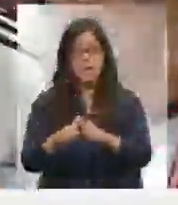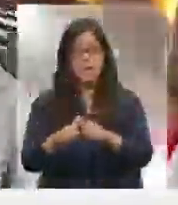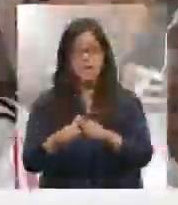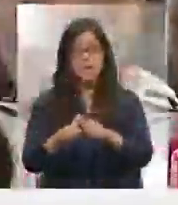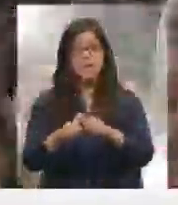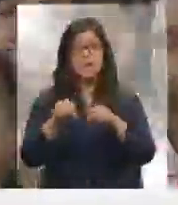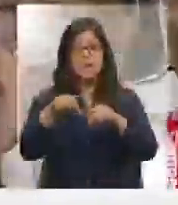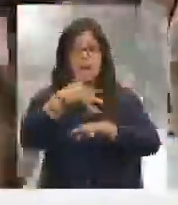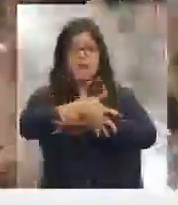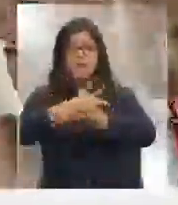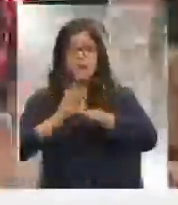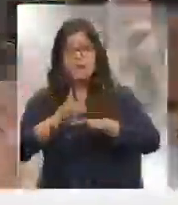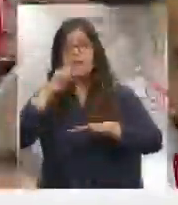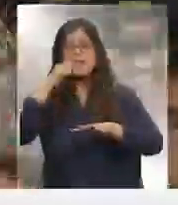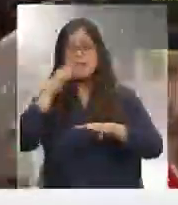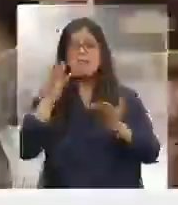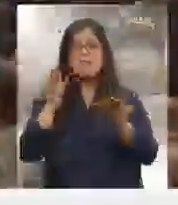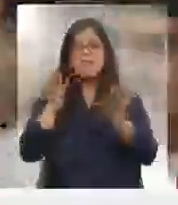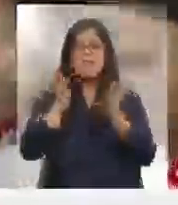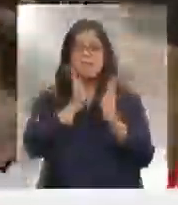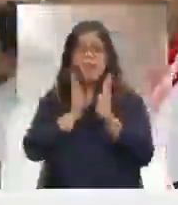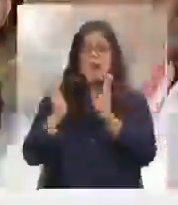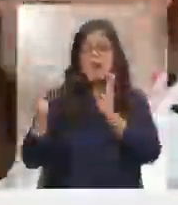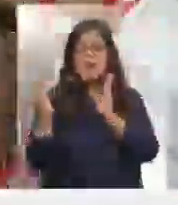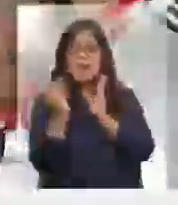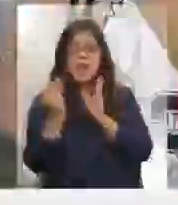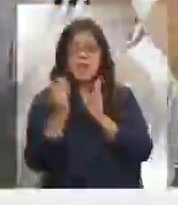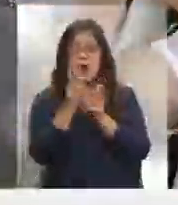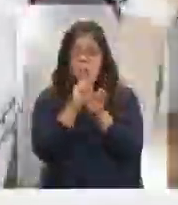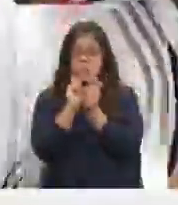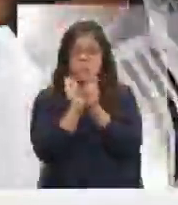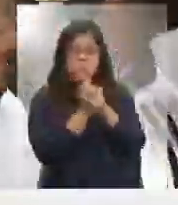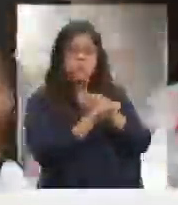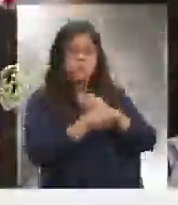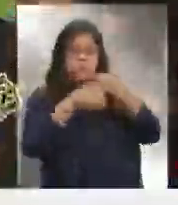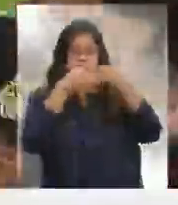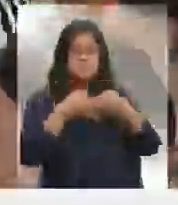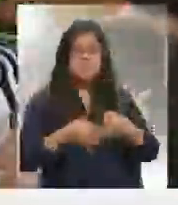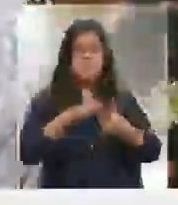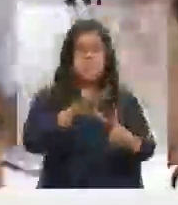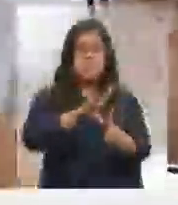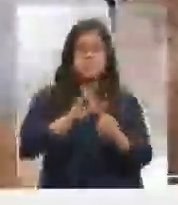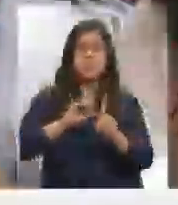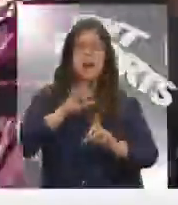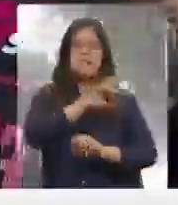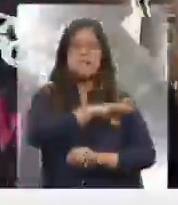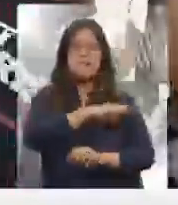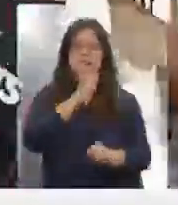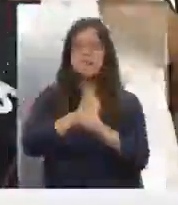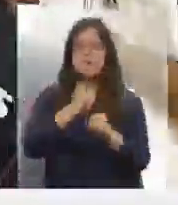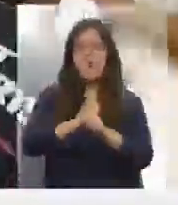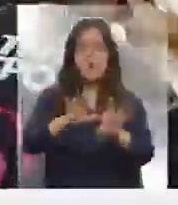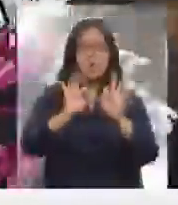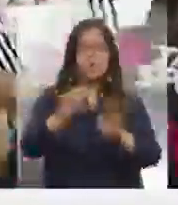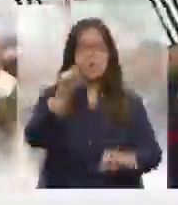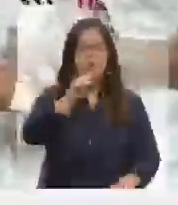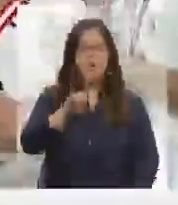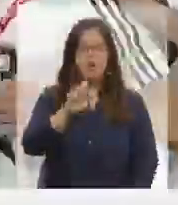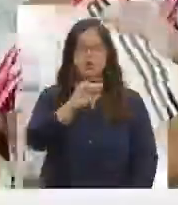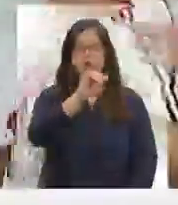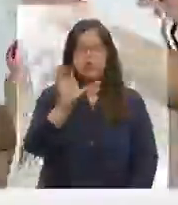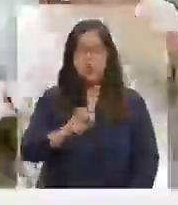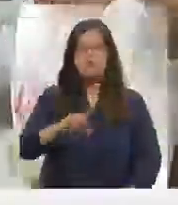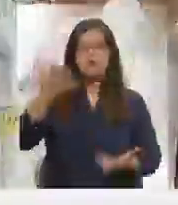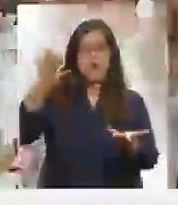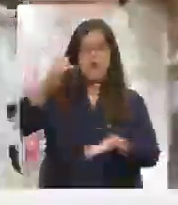que de volante se construye como lateral izquierdo y que va evolucionando hasta ganarse un puesto incluso a la selección chilena. Gran trabajo de Suazo en la Copa,